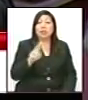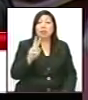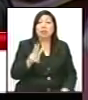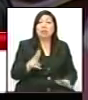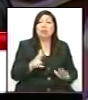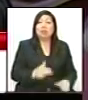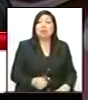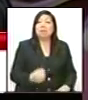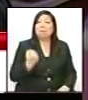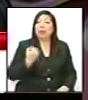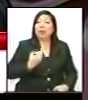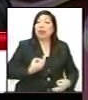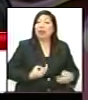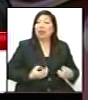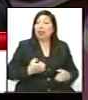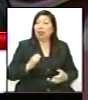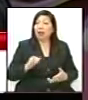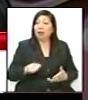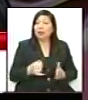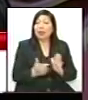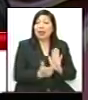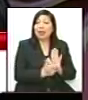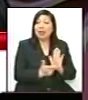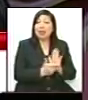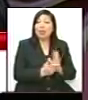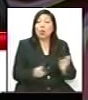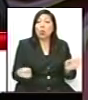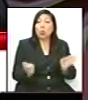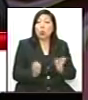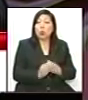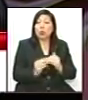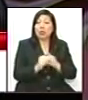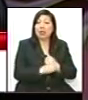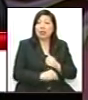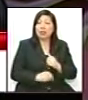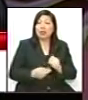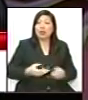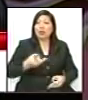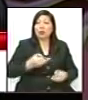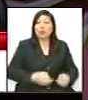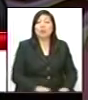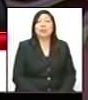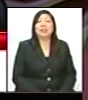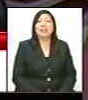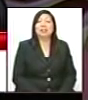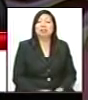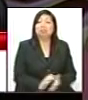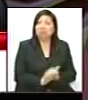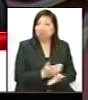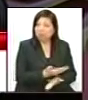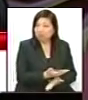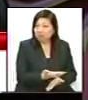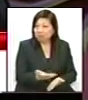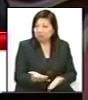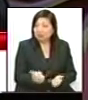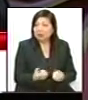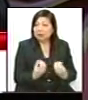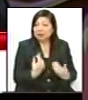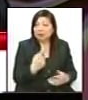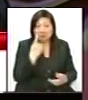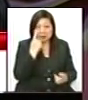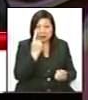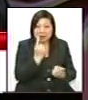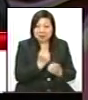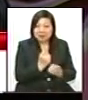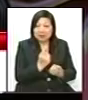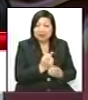3745/2018, Poder Ejecutivo, Ley Orgánica de la Junta Nacional de Justicia. Estimados colegas, como es de su